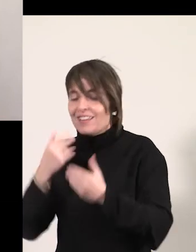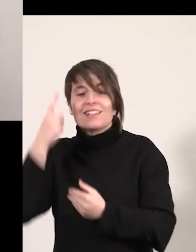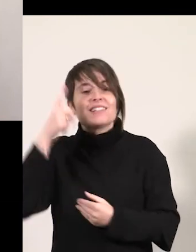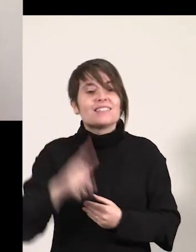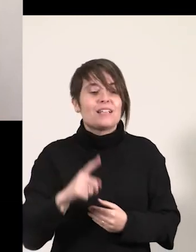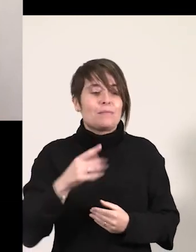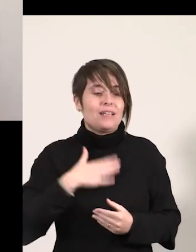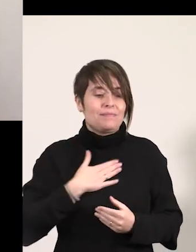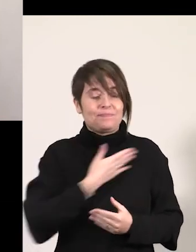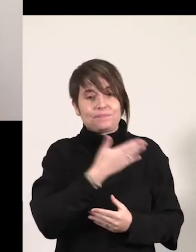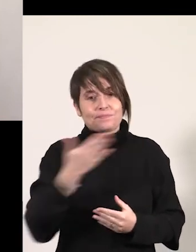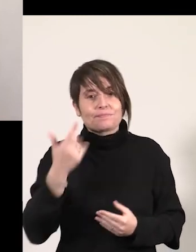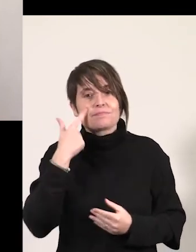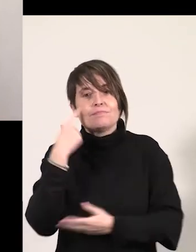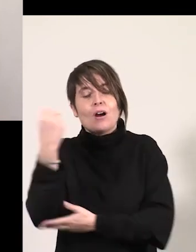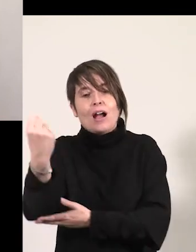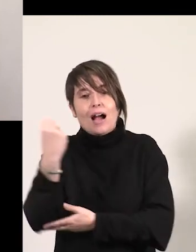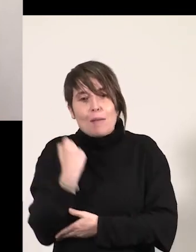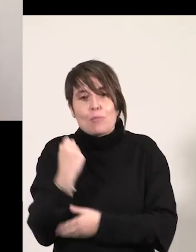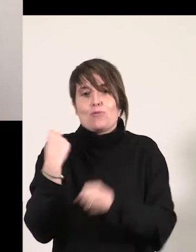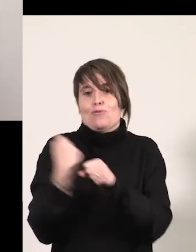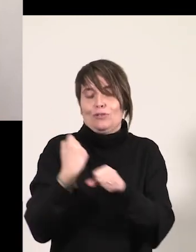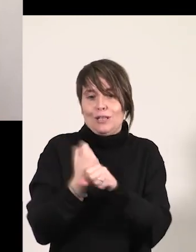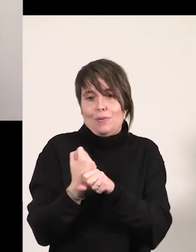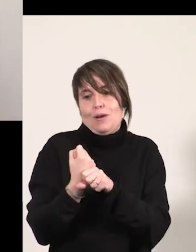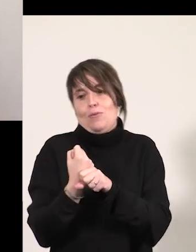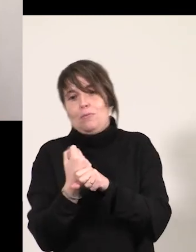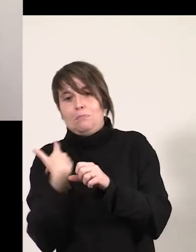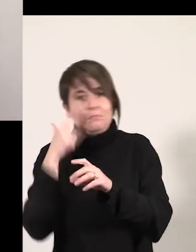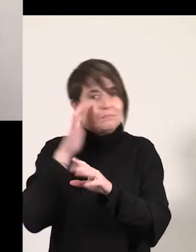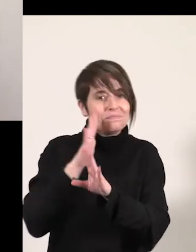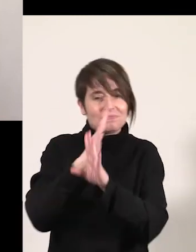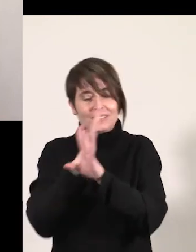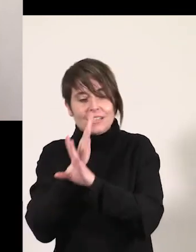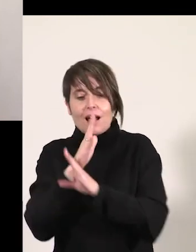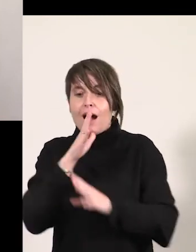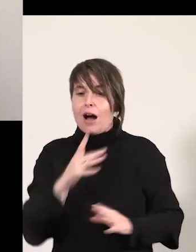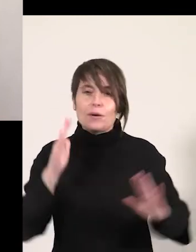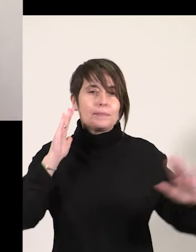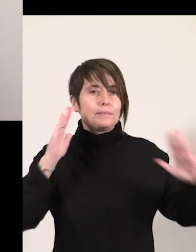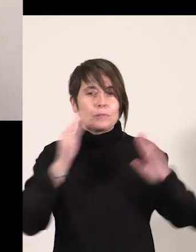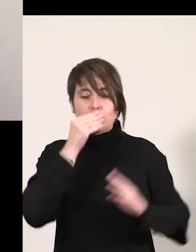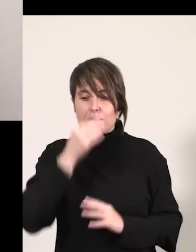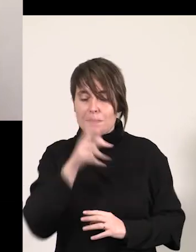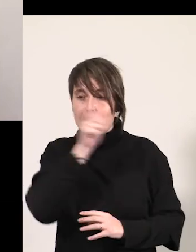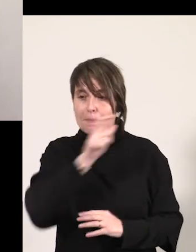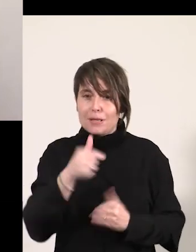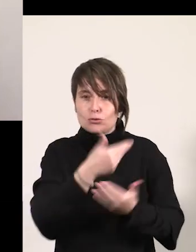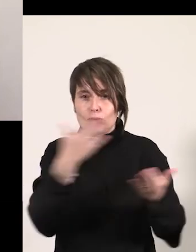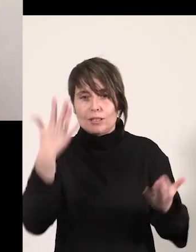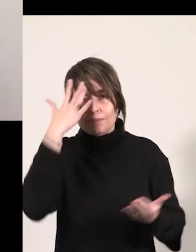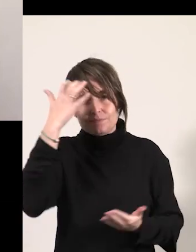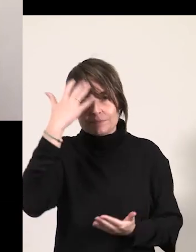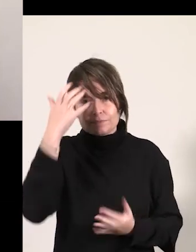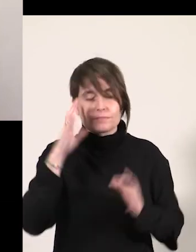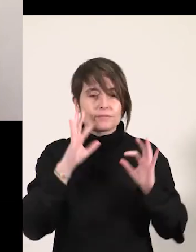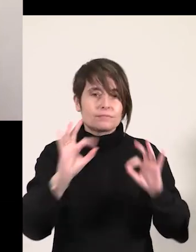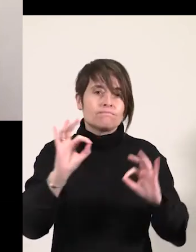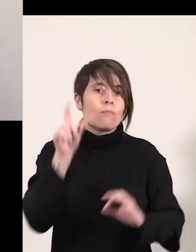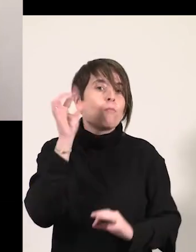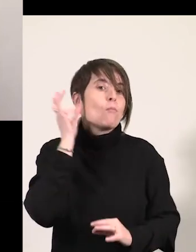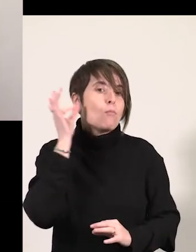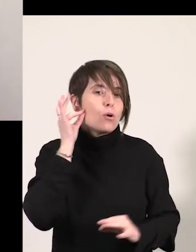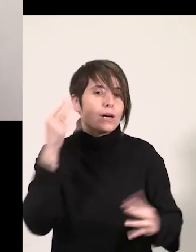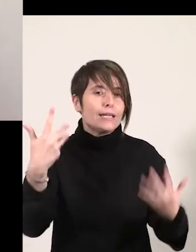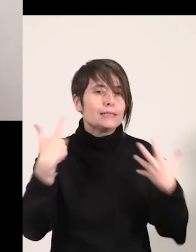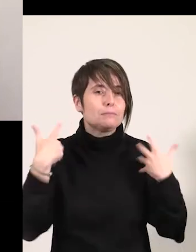sin él no sería posible todo esto, y por supuesto a la propia Elomayo por su apoyo y trabajo en la sombra. Es un buen momento para recordar a todo el